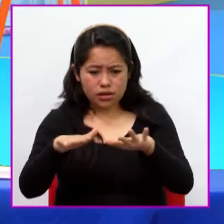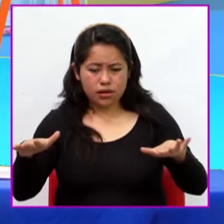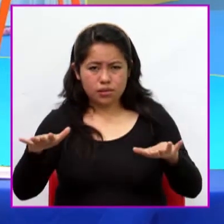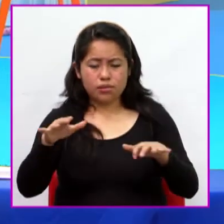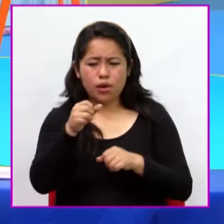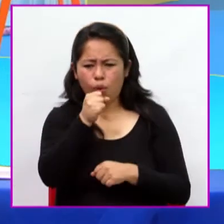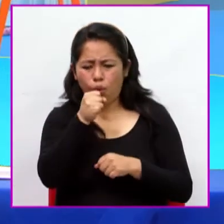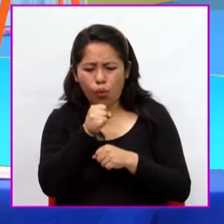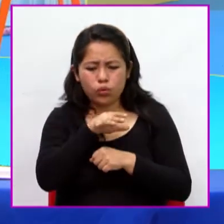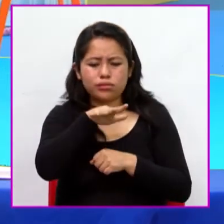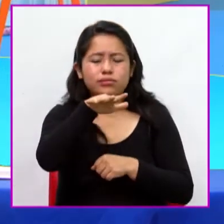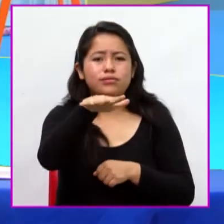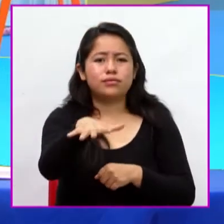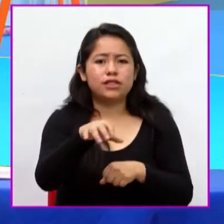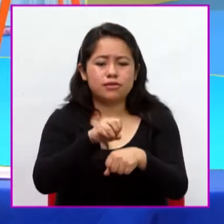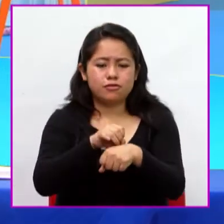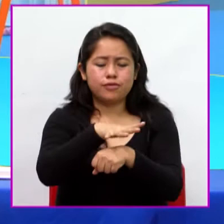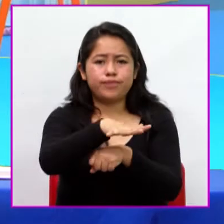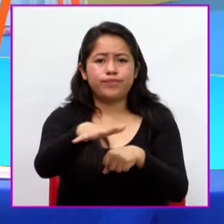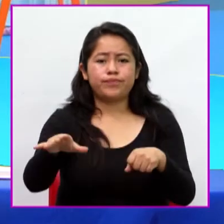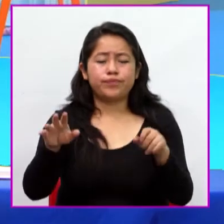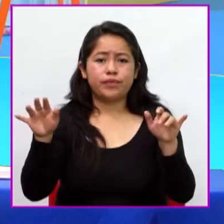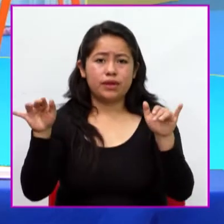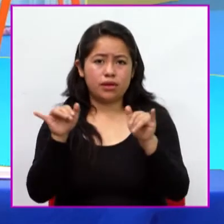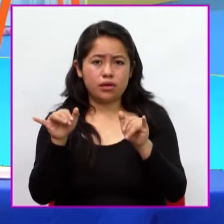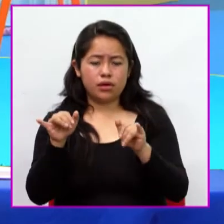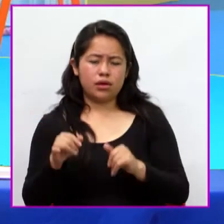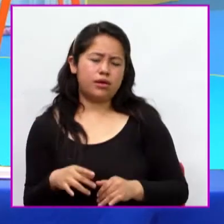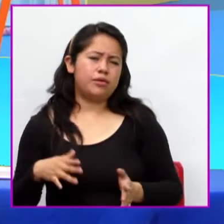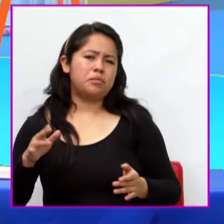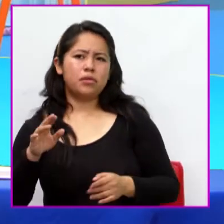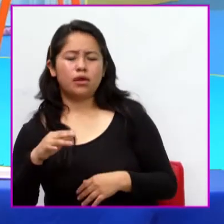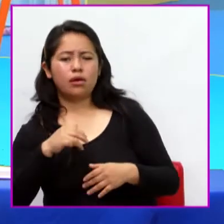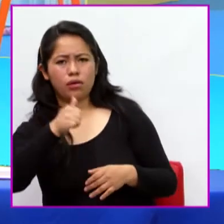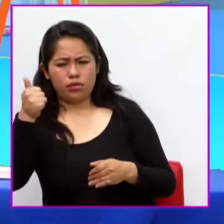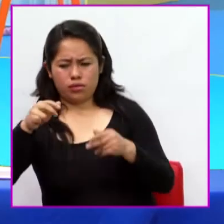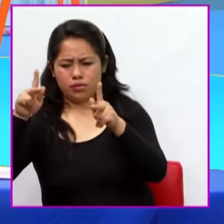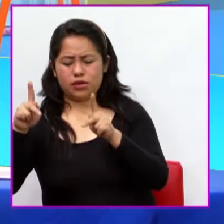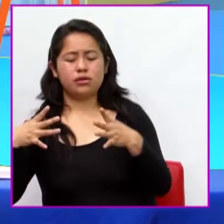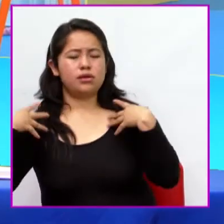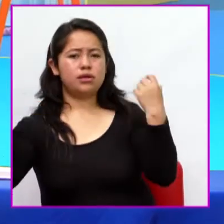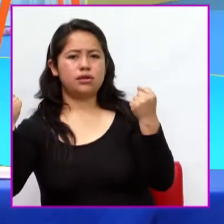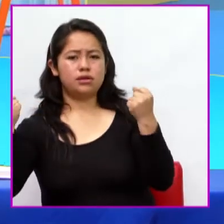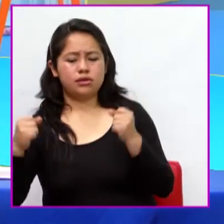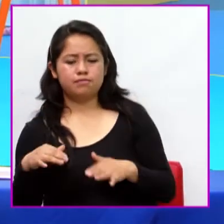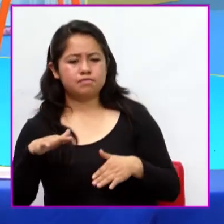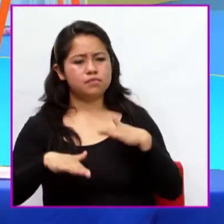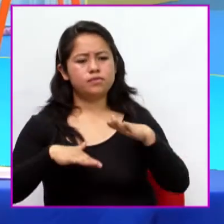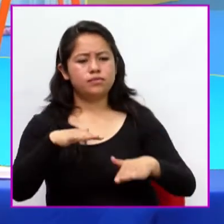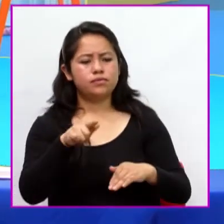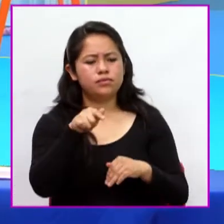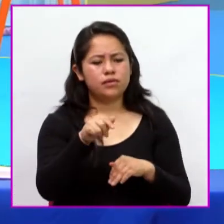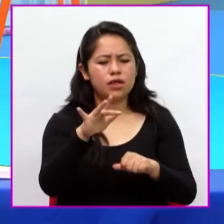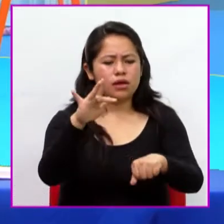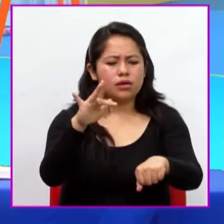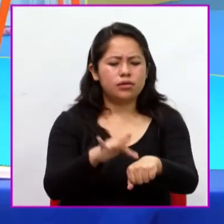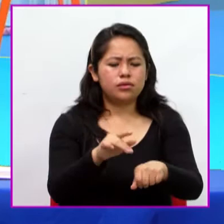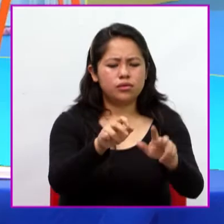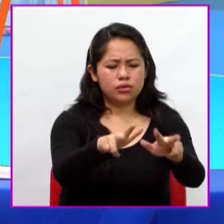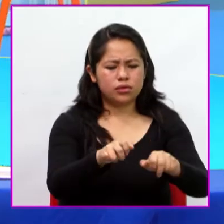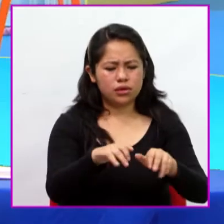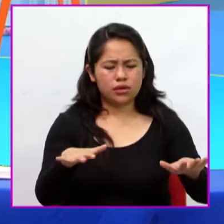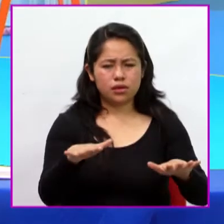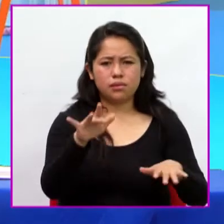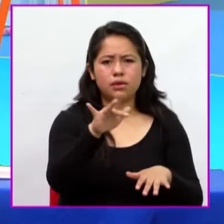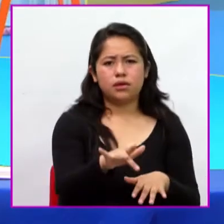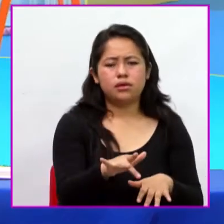electrodomésticos. Entonces caen las gotitas. Una persona sana va, toca el mueble, posteriormente se